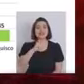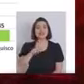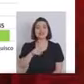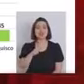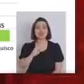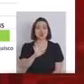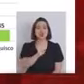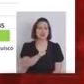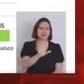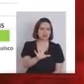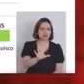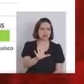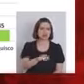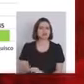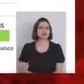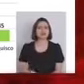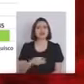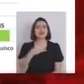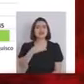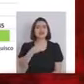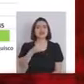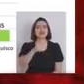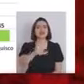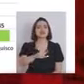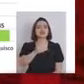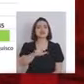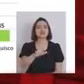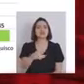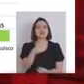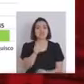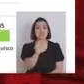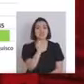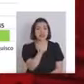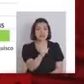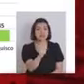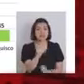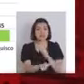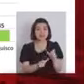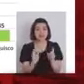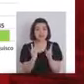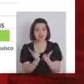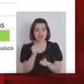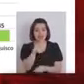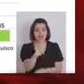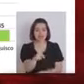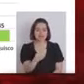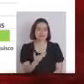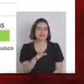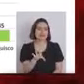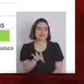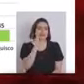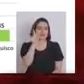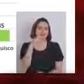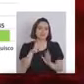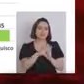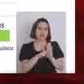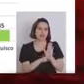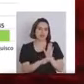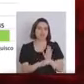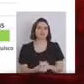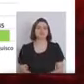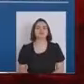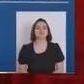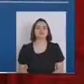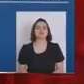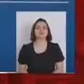para poder hacer traslados vía aérea, que ya van varios, para poder entregar finalmente un compromiso que también ha hecho este gobierno, y es que